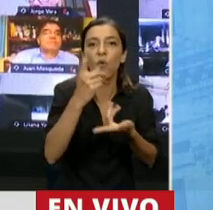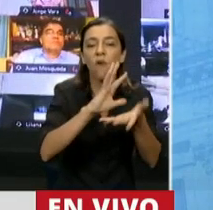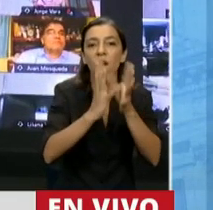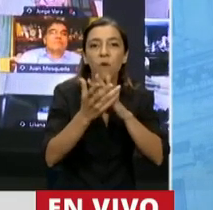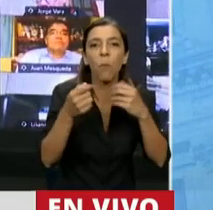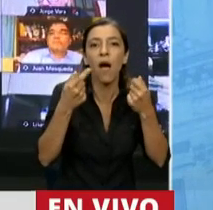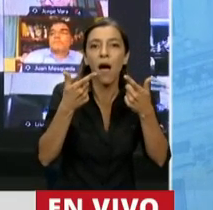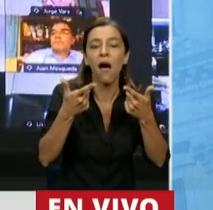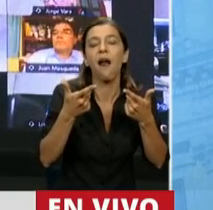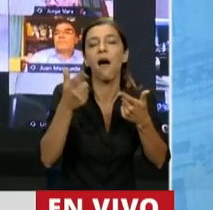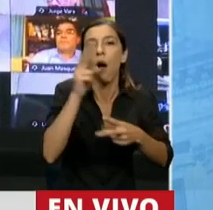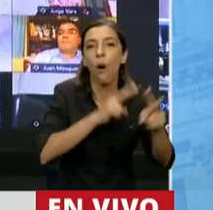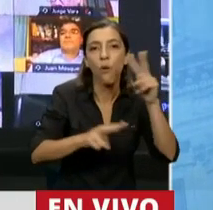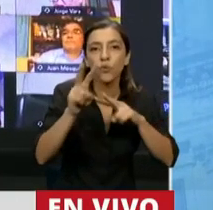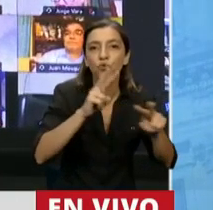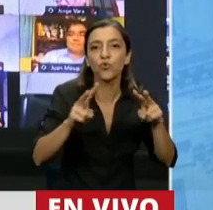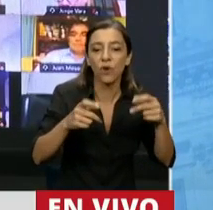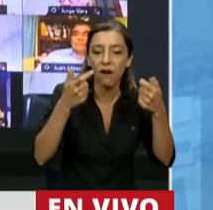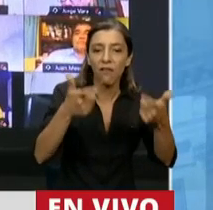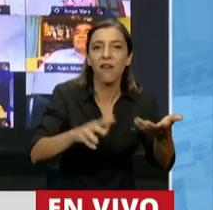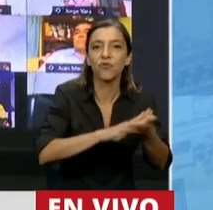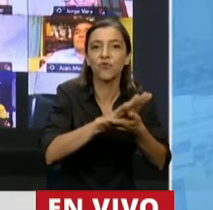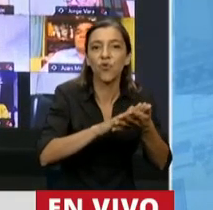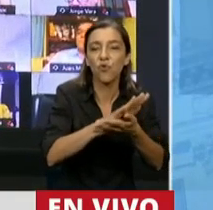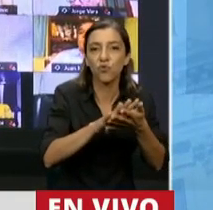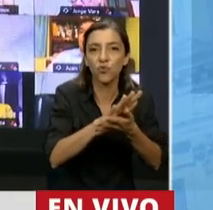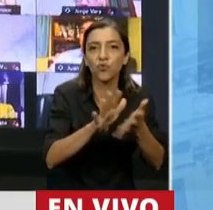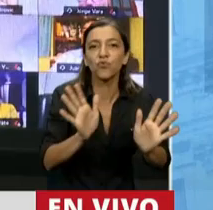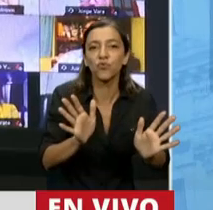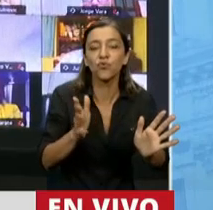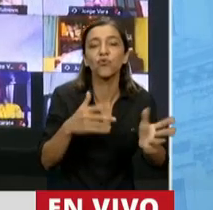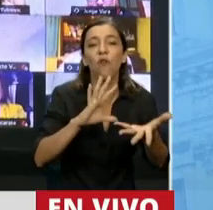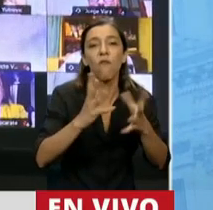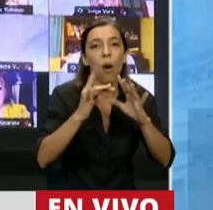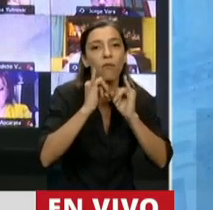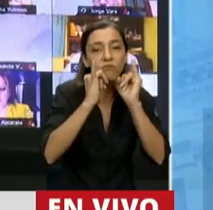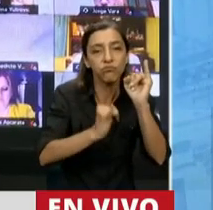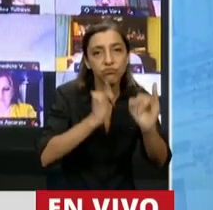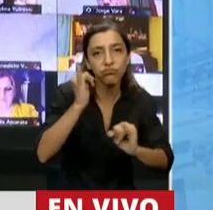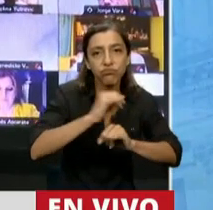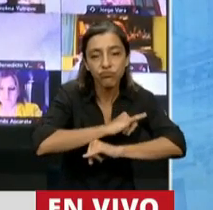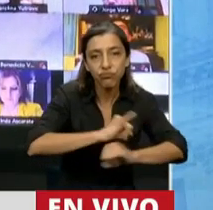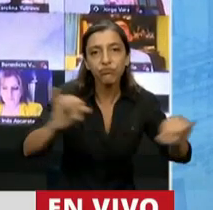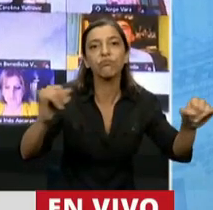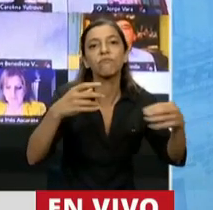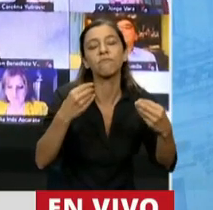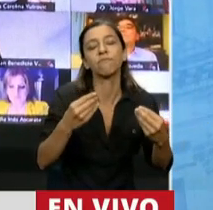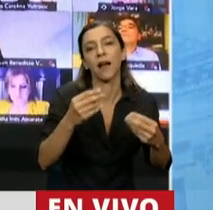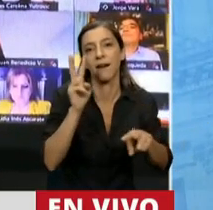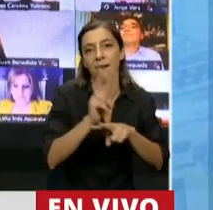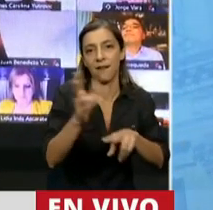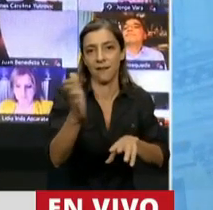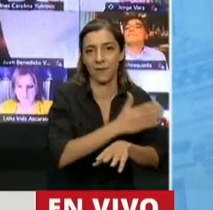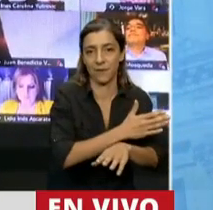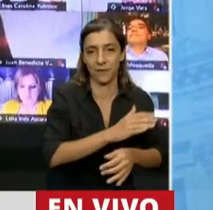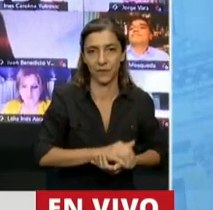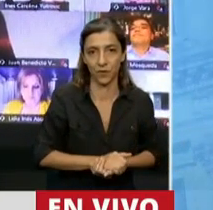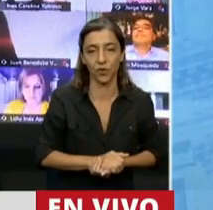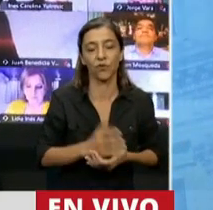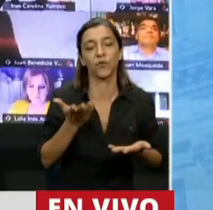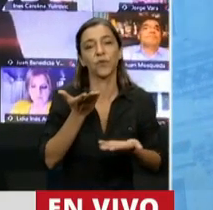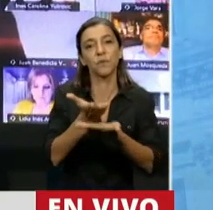problema. Señor presidente, por eso es que les pido a mis pares que avalen el tratamiento de